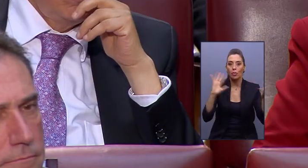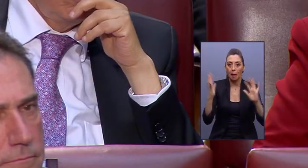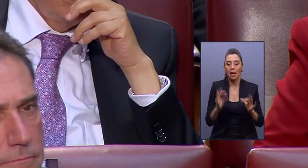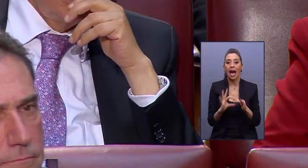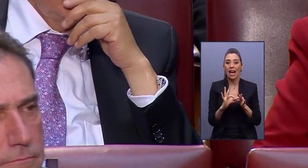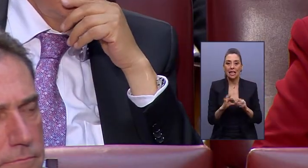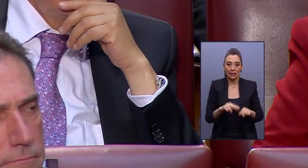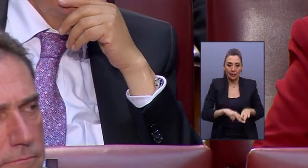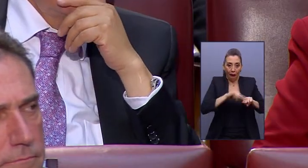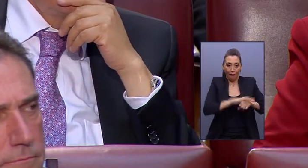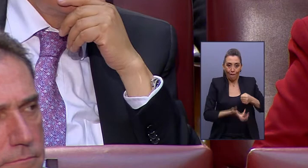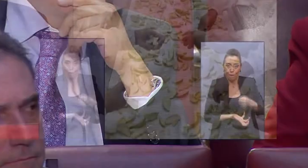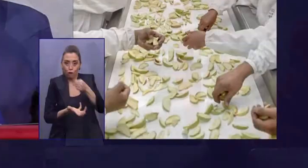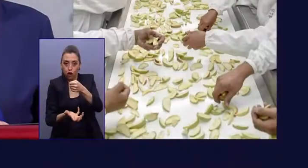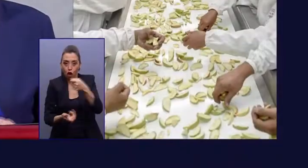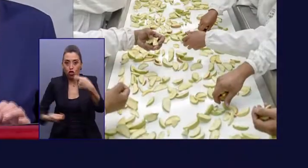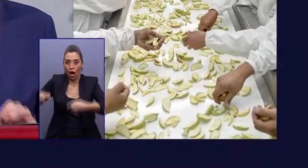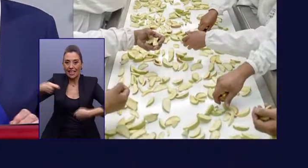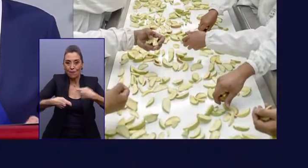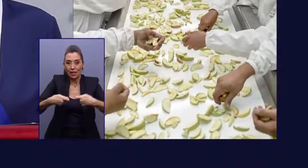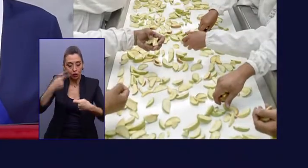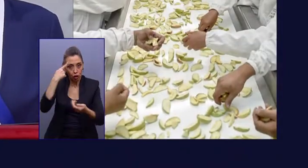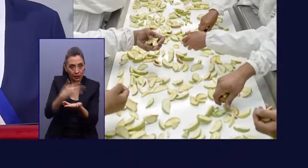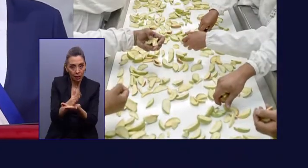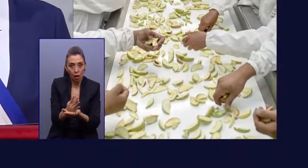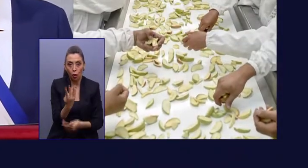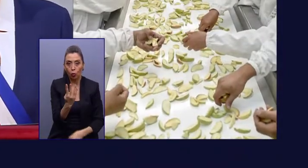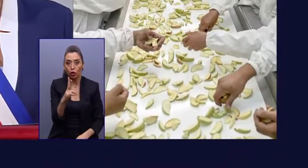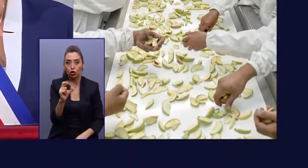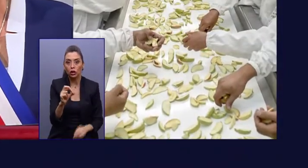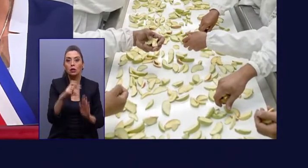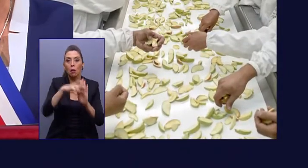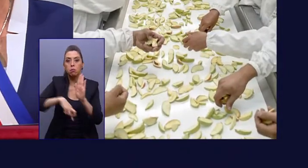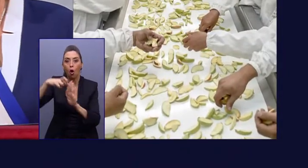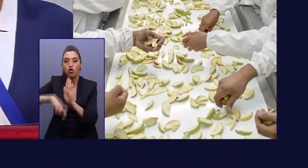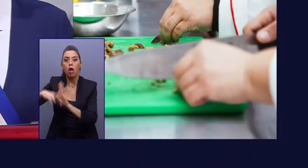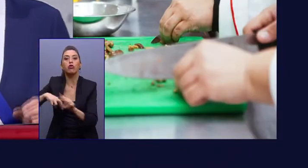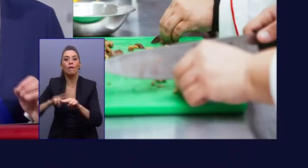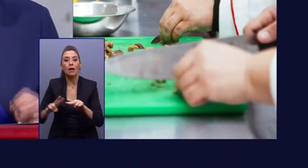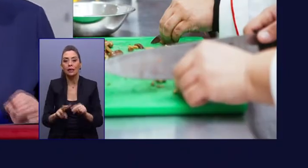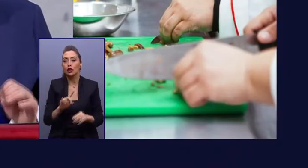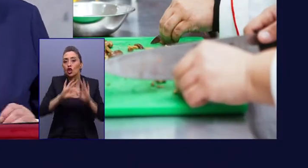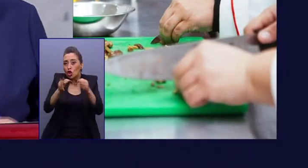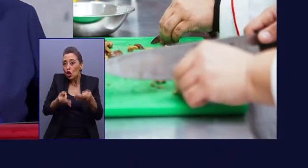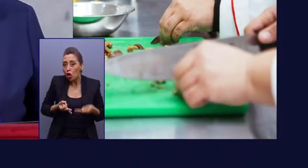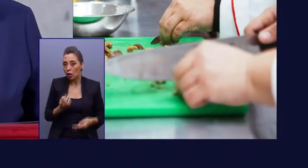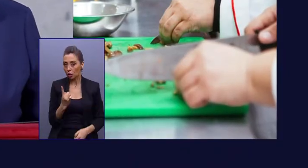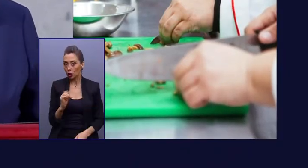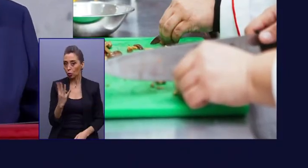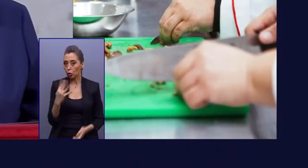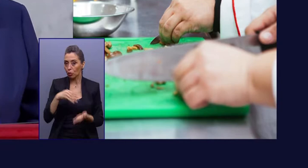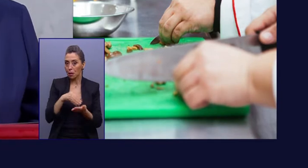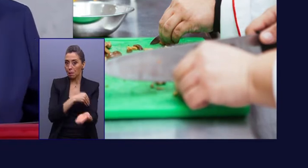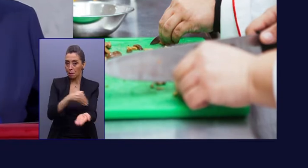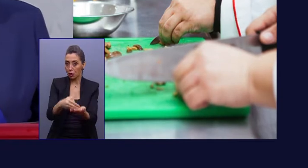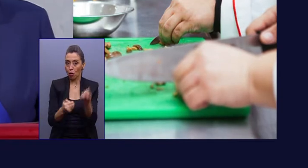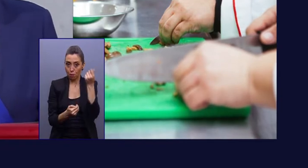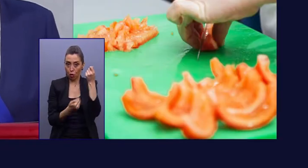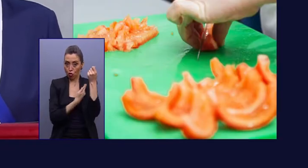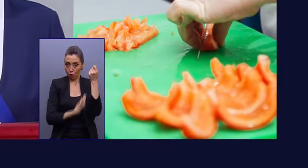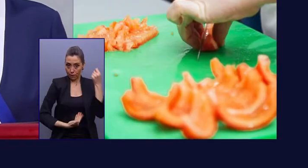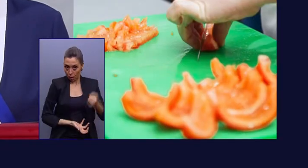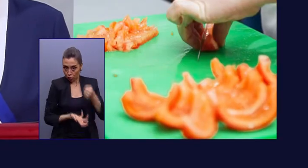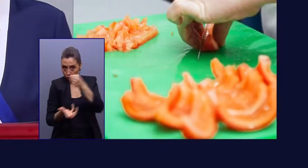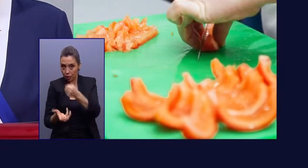Inversión Estratégica hay más de 840 iniciativas para ejecutar por 104 mil millones de pesos en recursos estatales